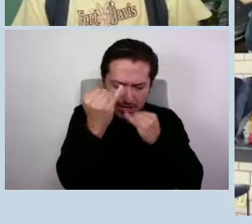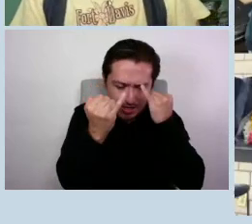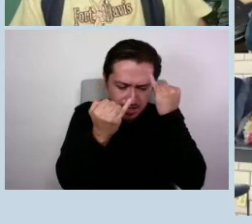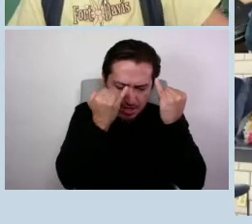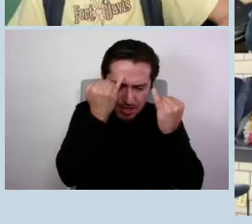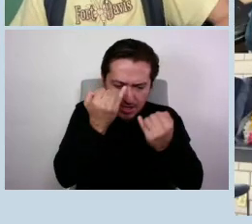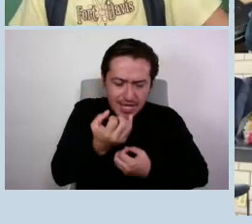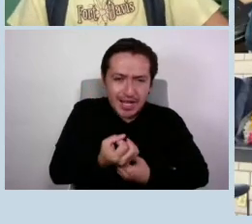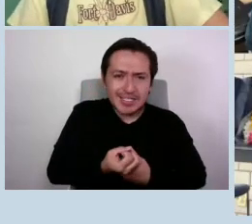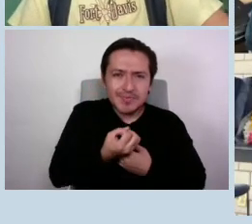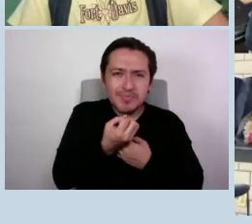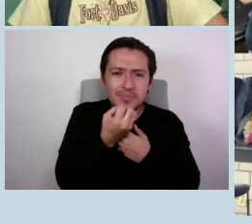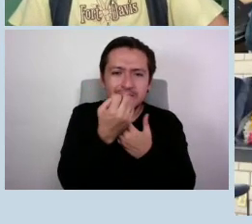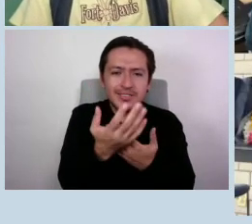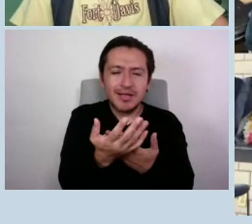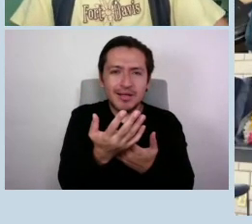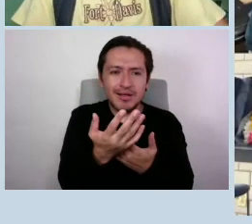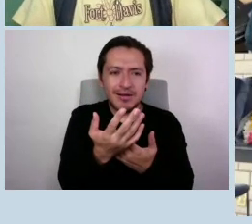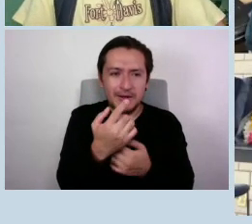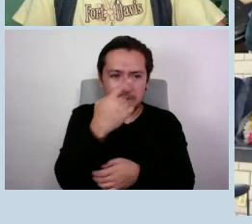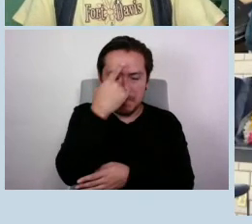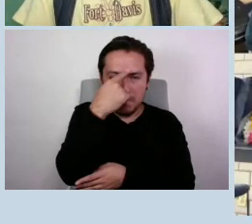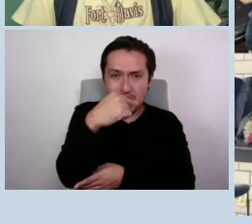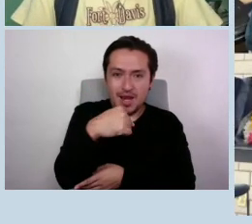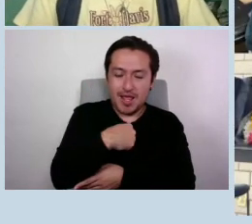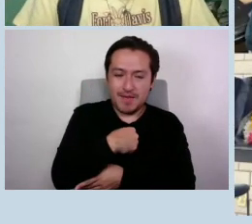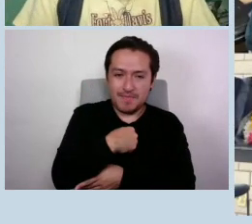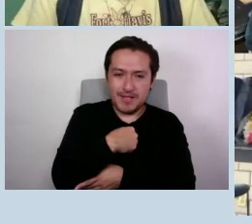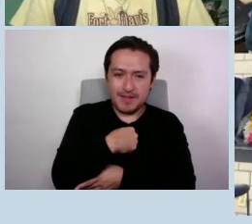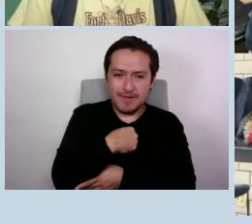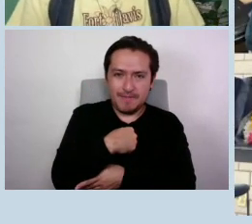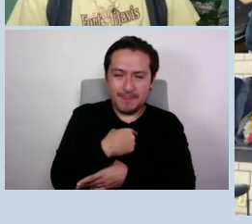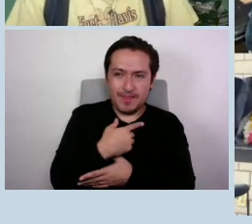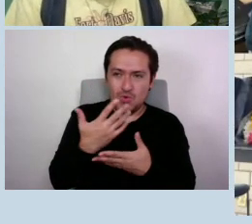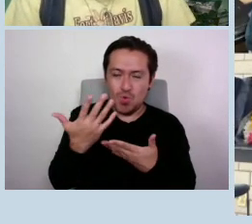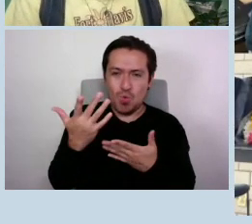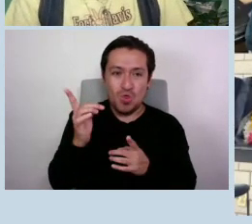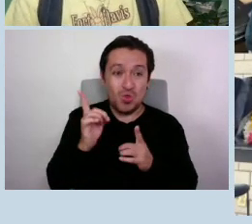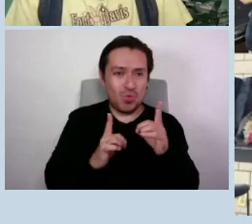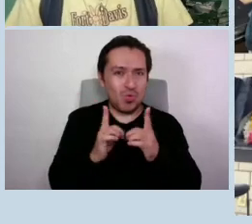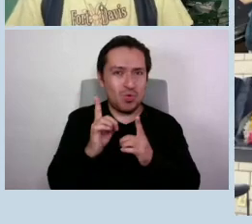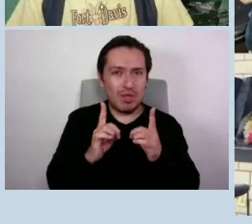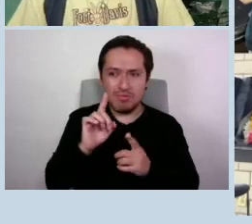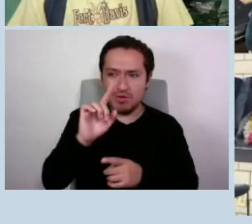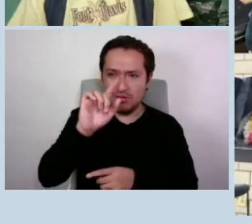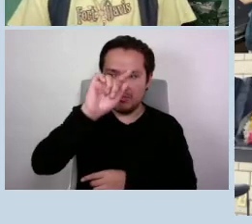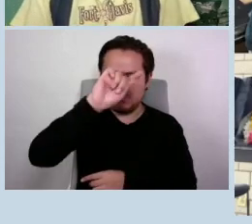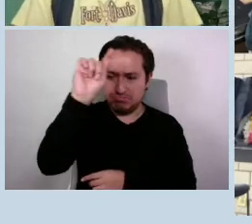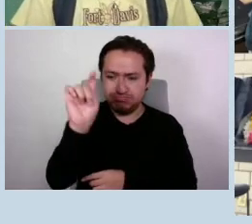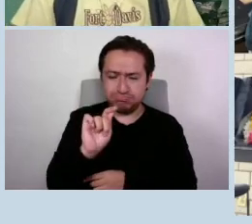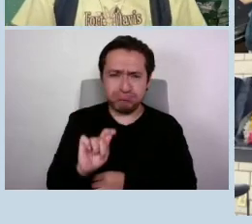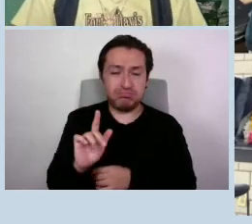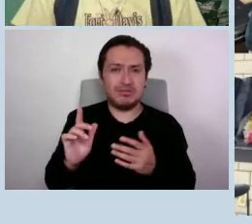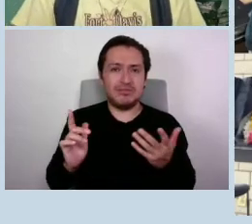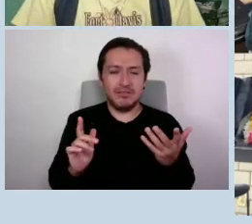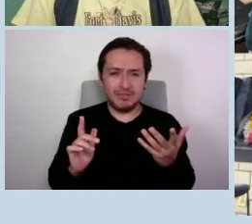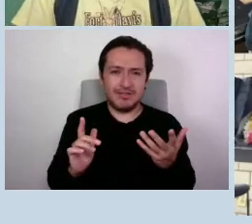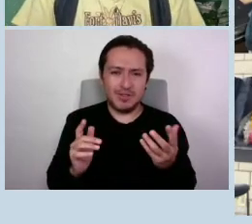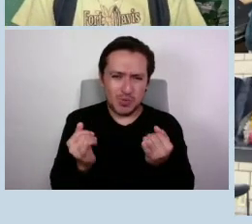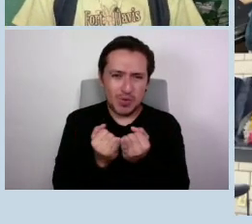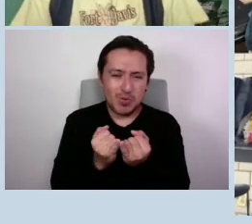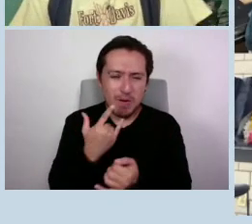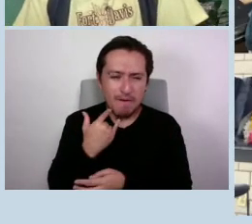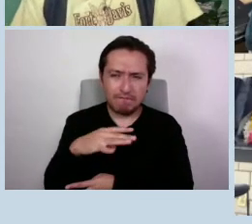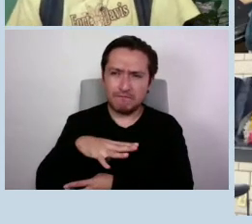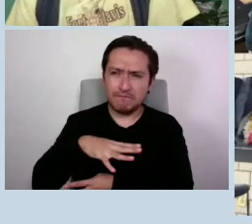cuerpos eso para mí fue una incógnita muy grande que también fue un reto no y